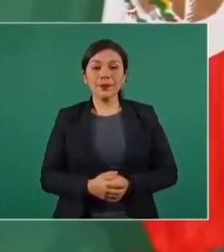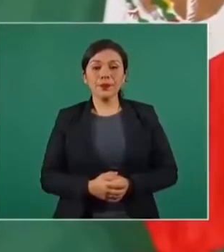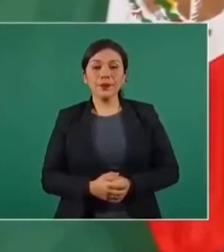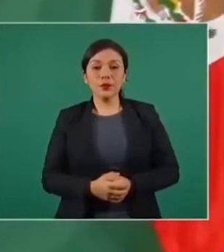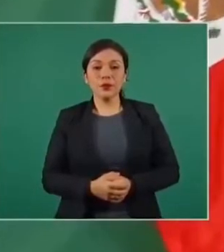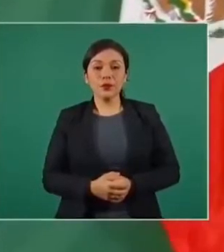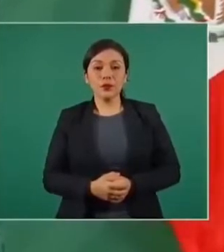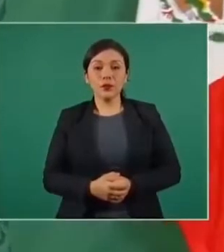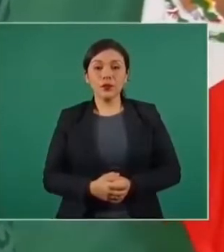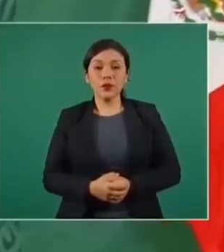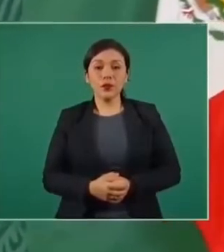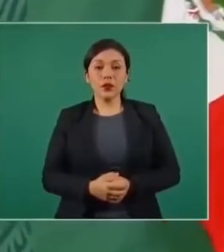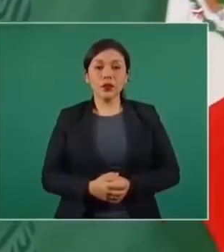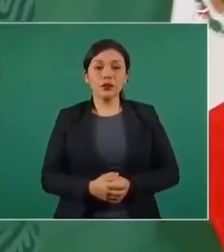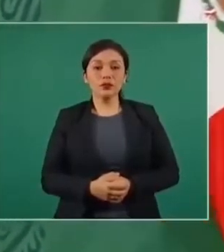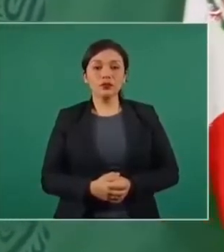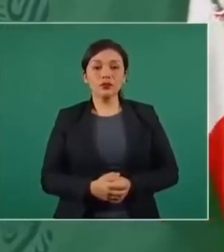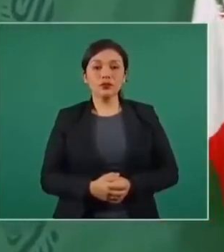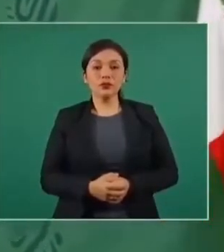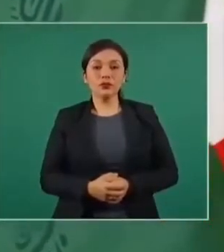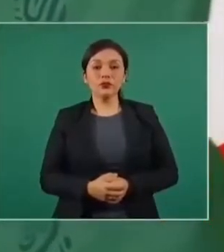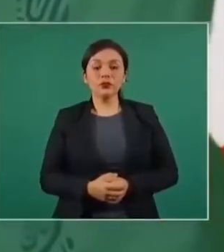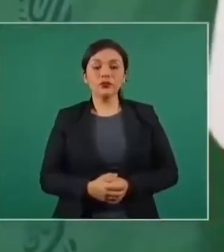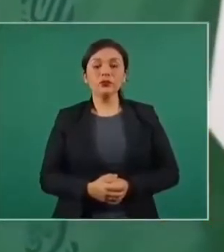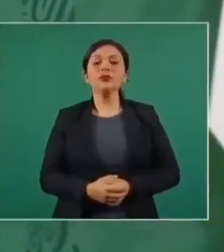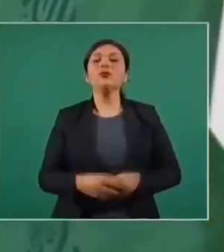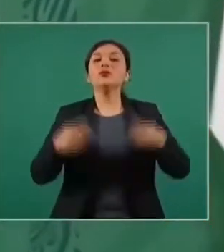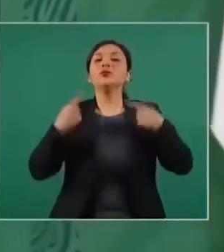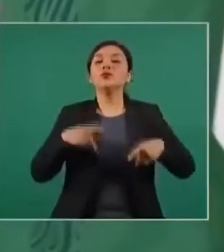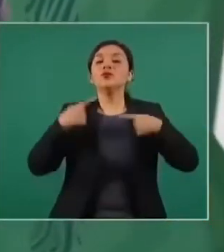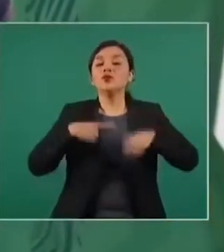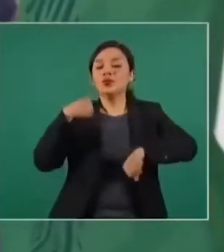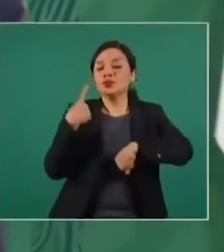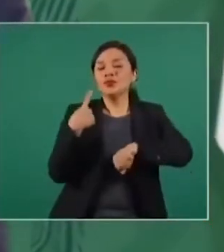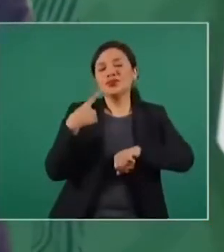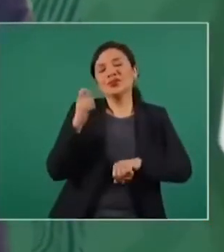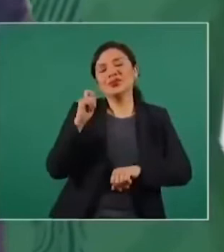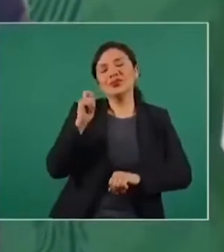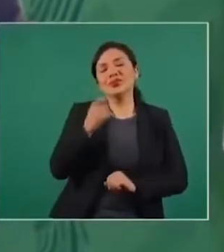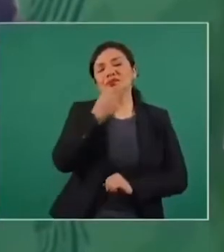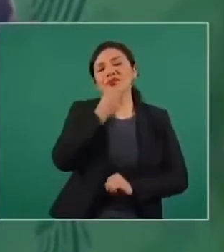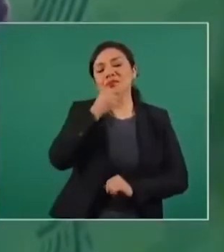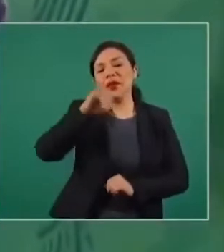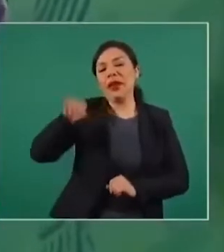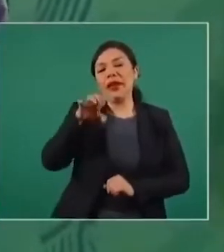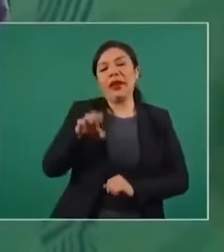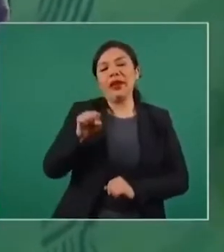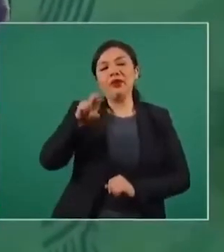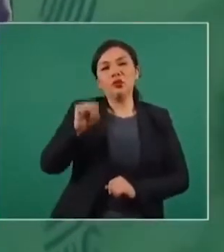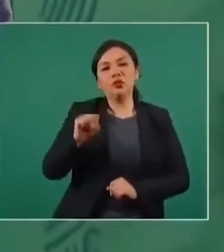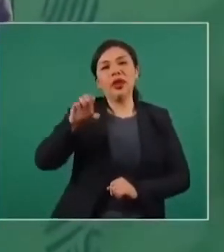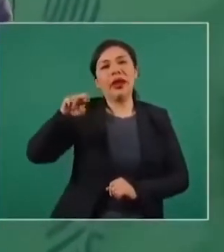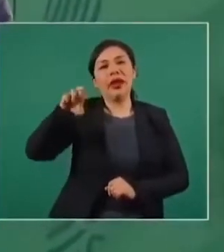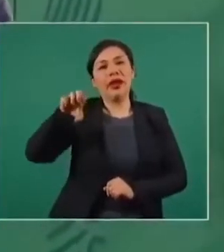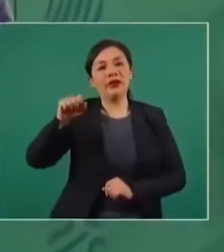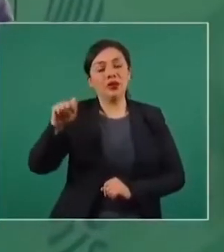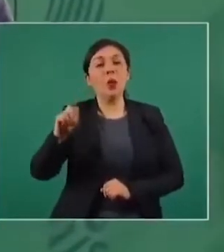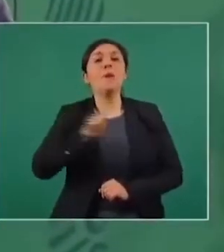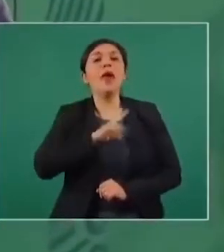Se contagió Jesús Ernesto, mi hijo.